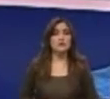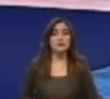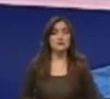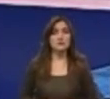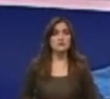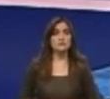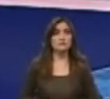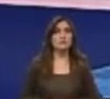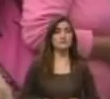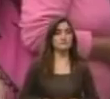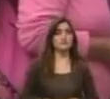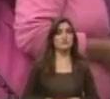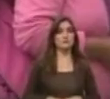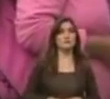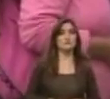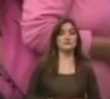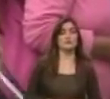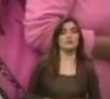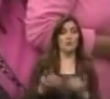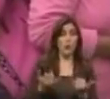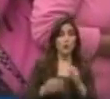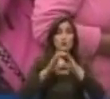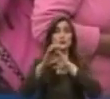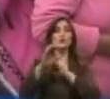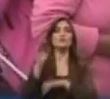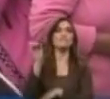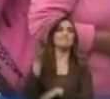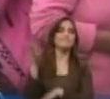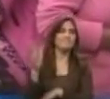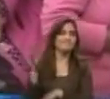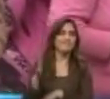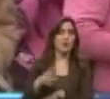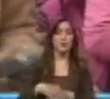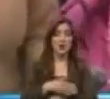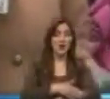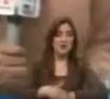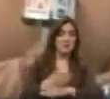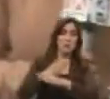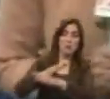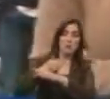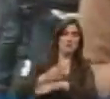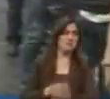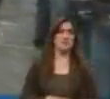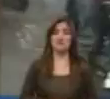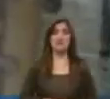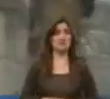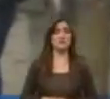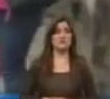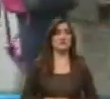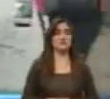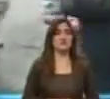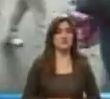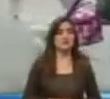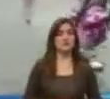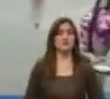el momento solo es la ausencia del transporte público, del trayecto que hemos recorrido en esta mañana, pues lo único que hemos presenciado es